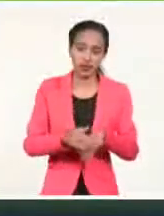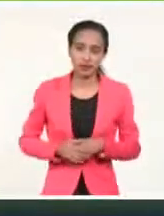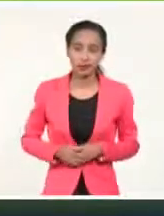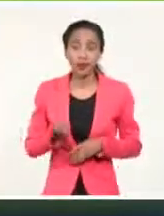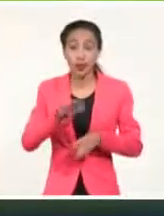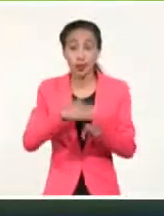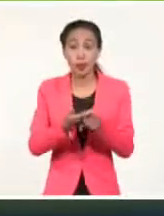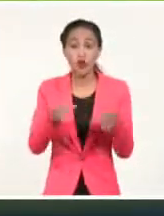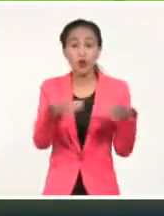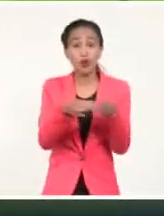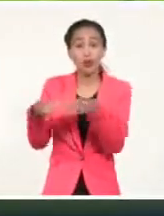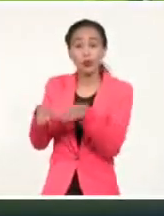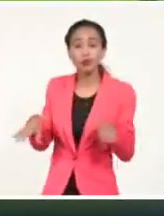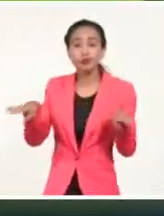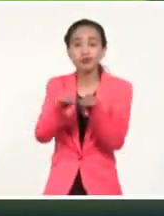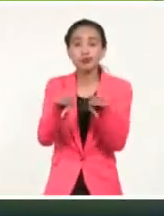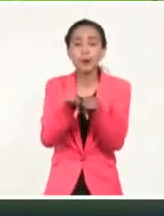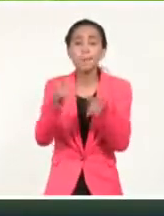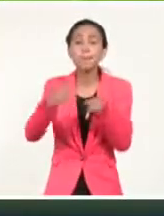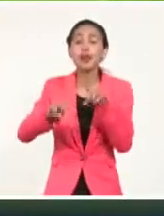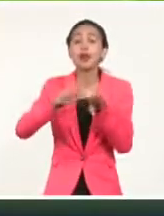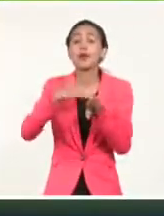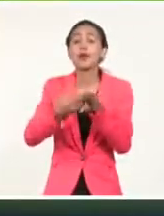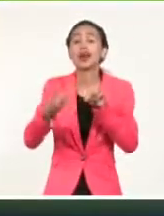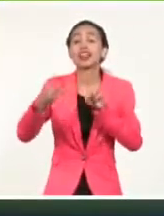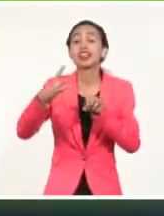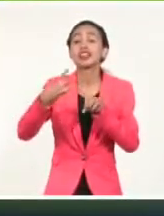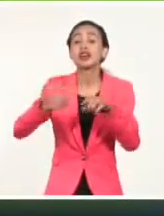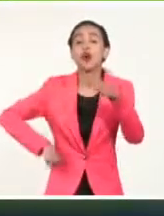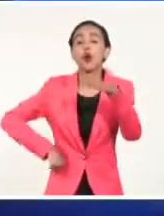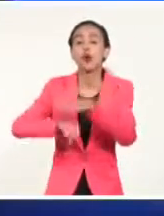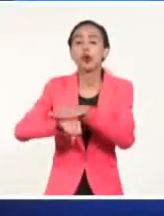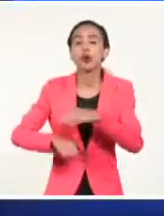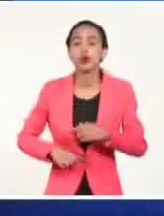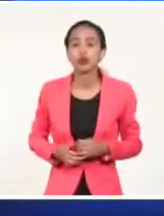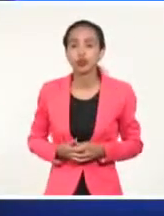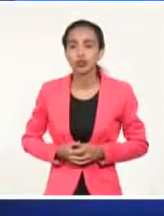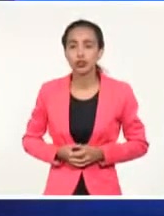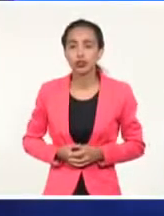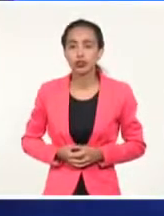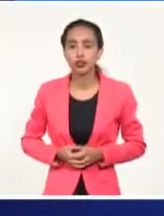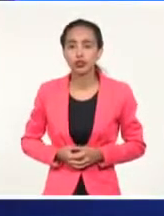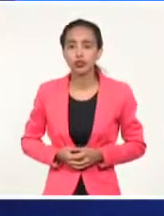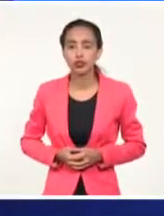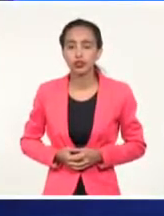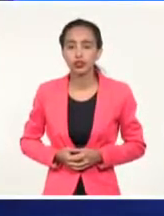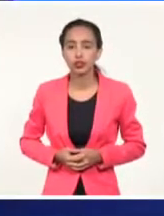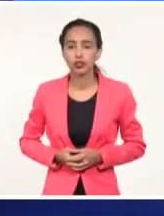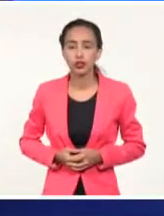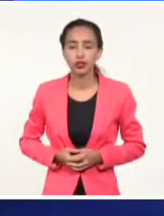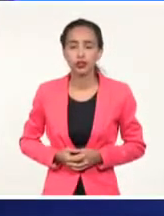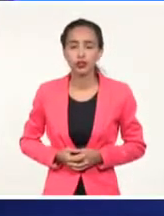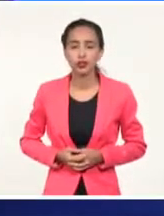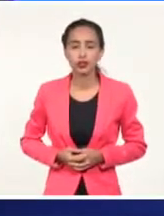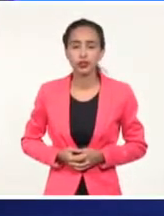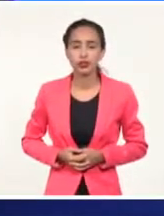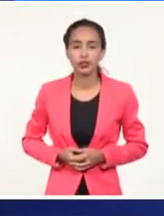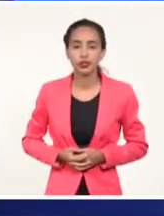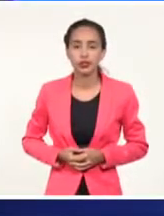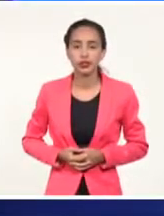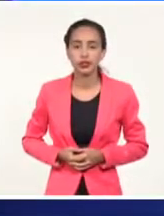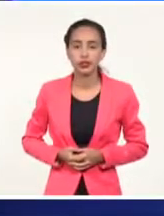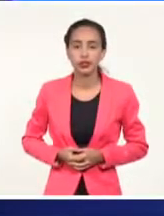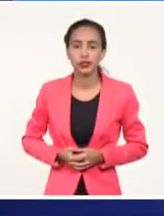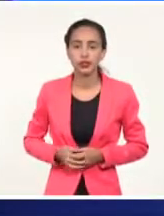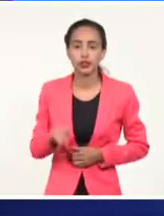empate, pero llegó el tercer gol en contra. Antes o después una derrota tenía que llegar. Afortunadamente es una derrota